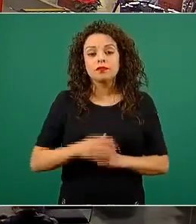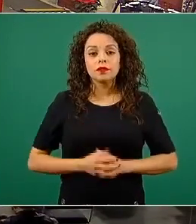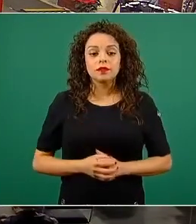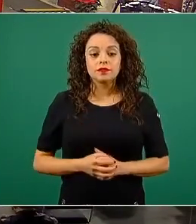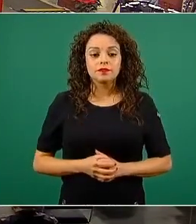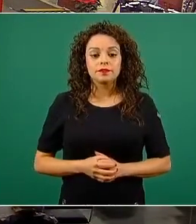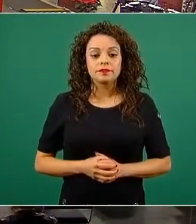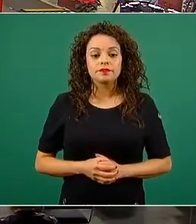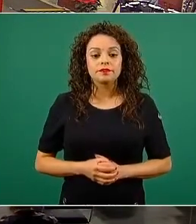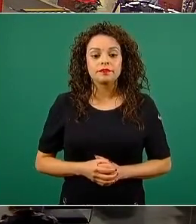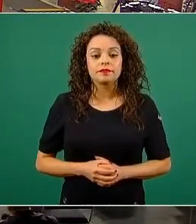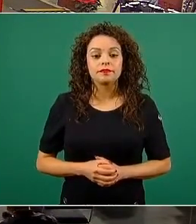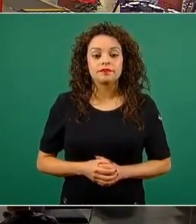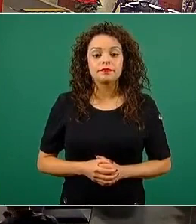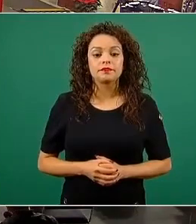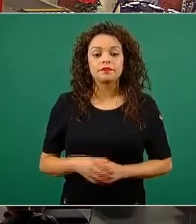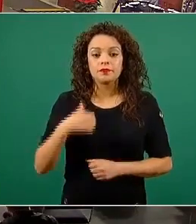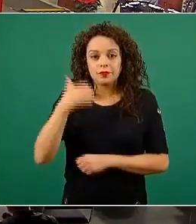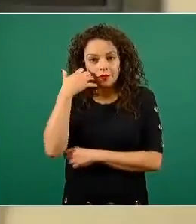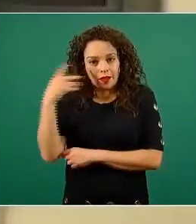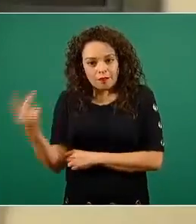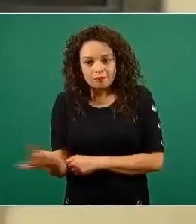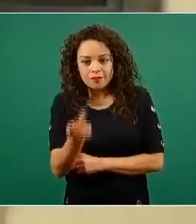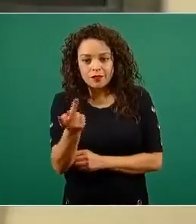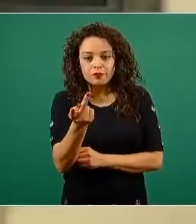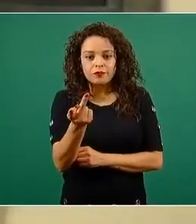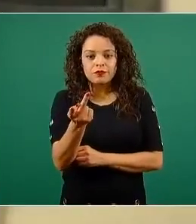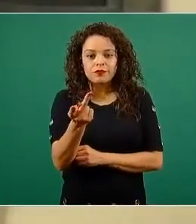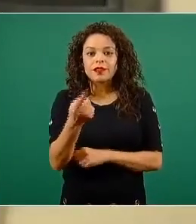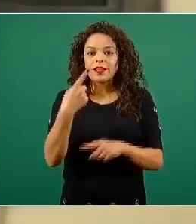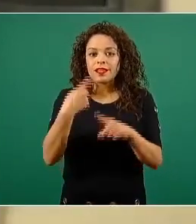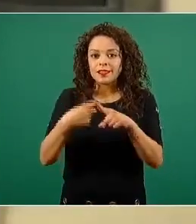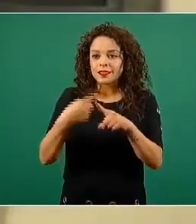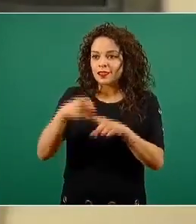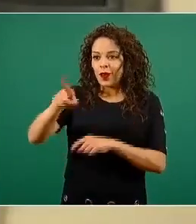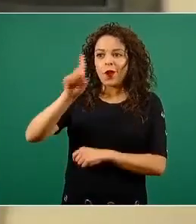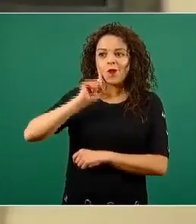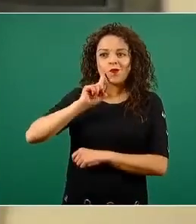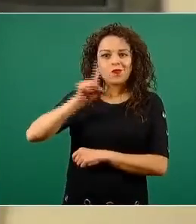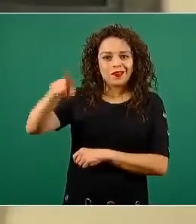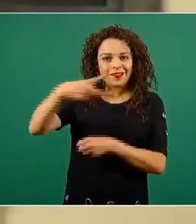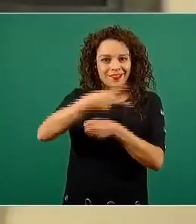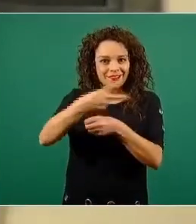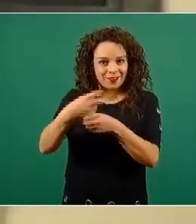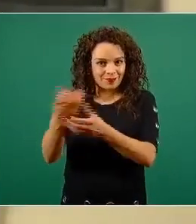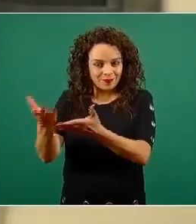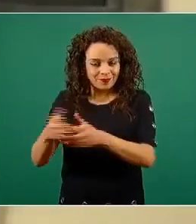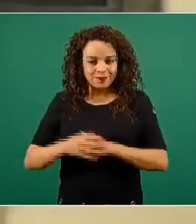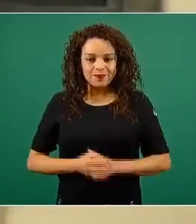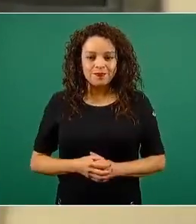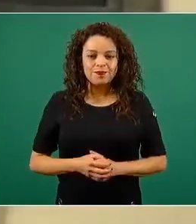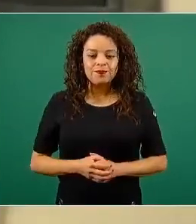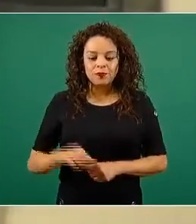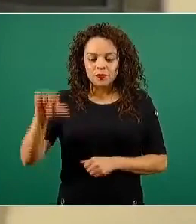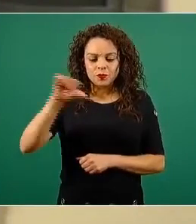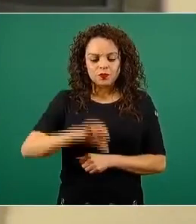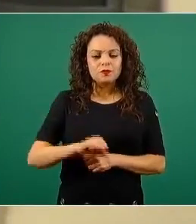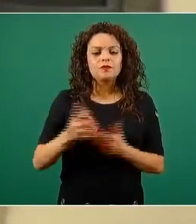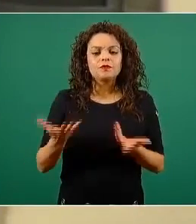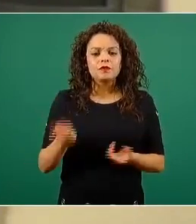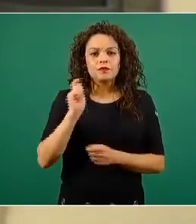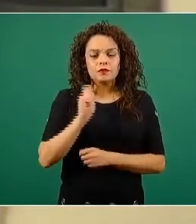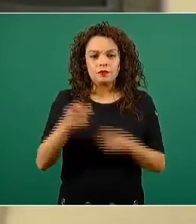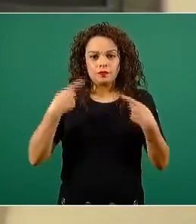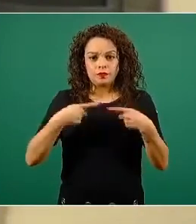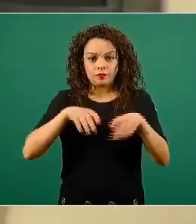Mi pregunta es para la invitada especial de hoy. Hoy el personal de salud, que es el